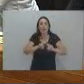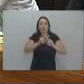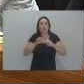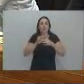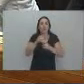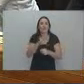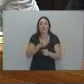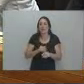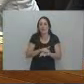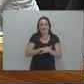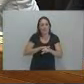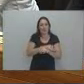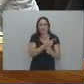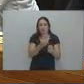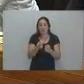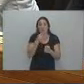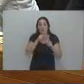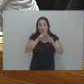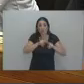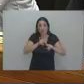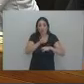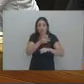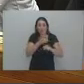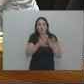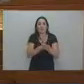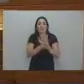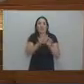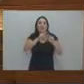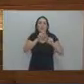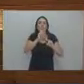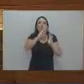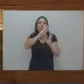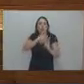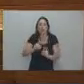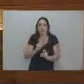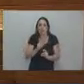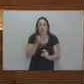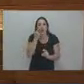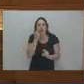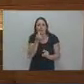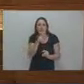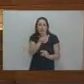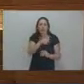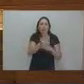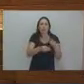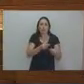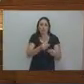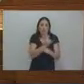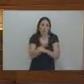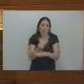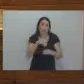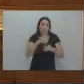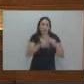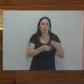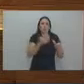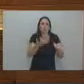deuda era fundamental, y cuando hablábamos de la auditoría de la deuda no era simplemente una auditoría contable, ver dónde se estaba utilizando el dinero en las instituciones,